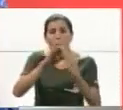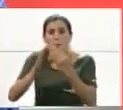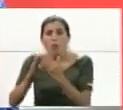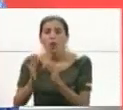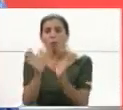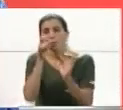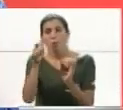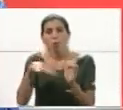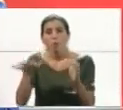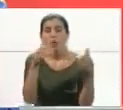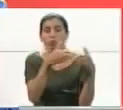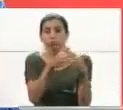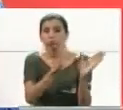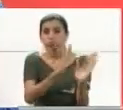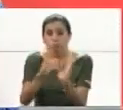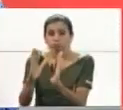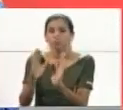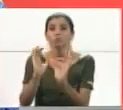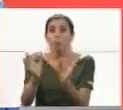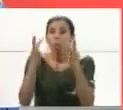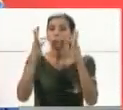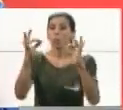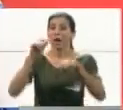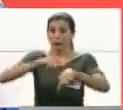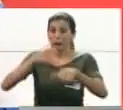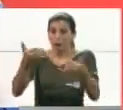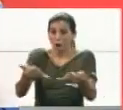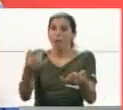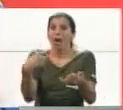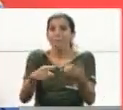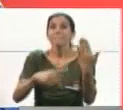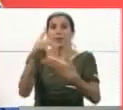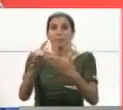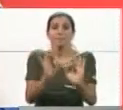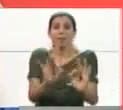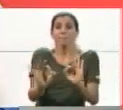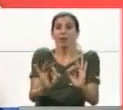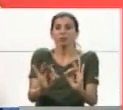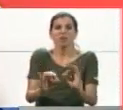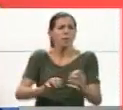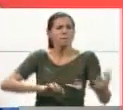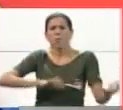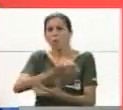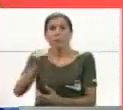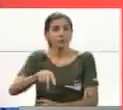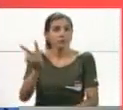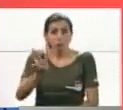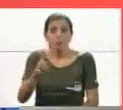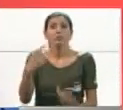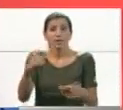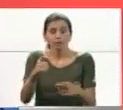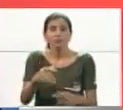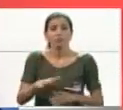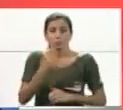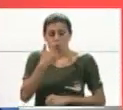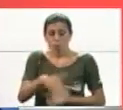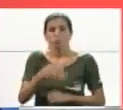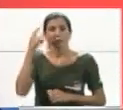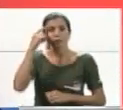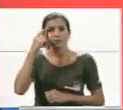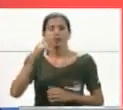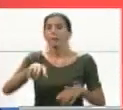organizado. A esta hora hay planes para incendiar el país y tratar de arruinar una vez más nuestras